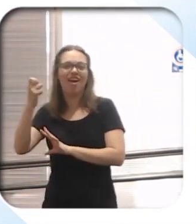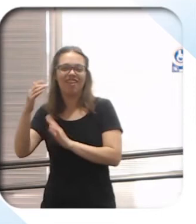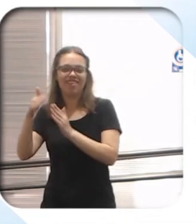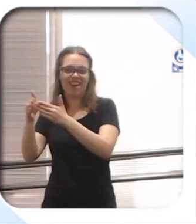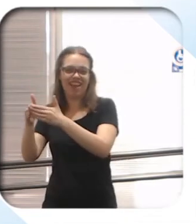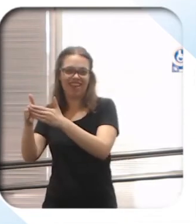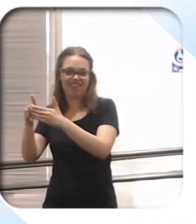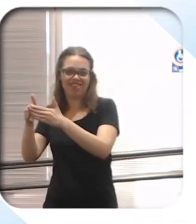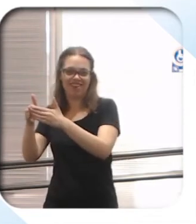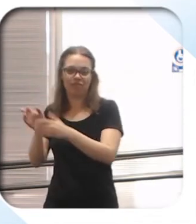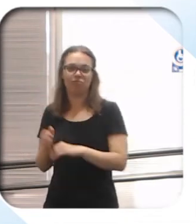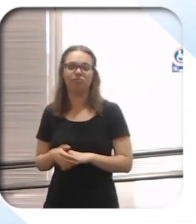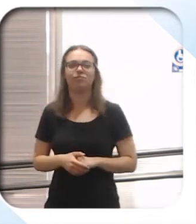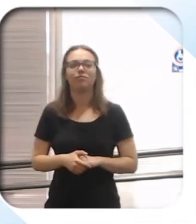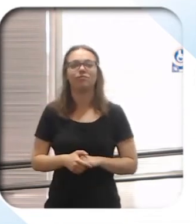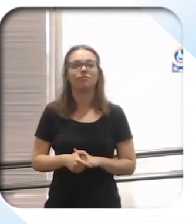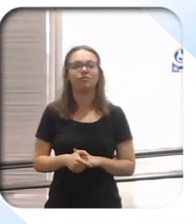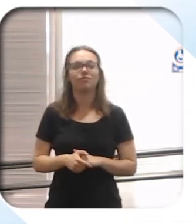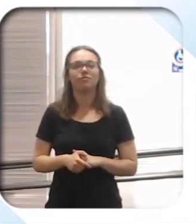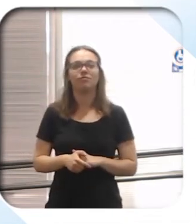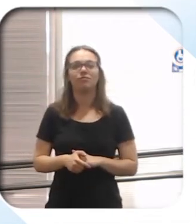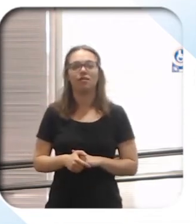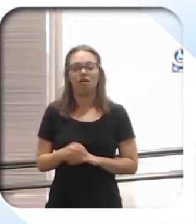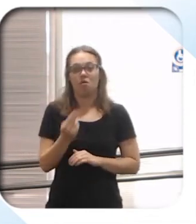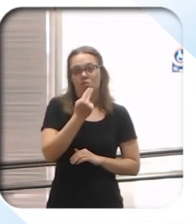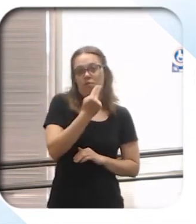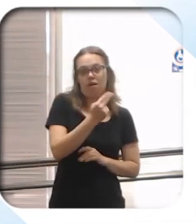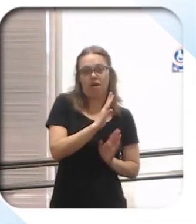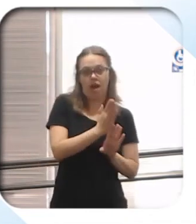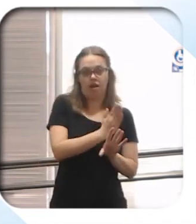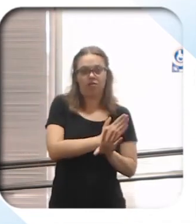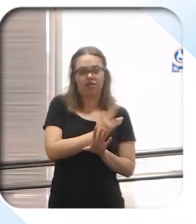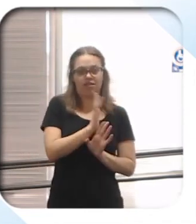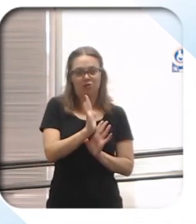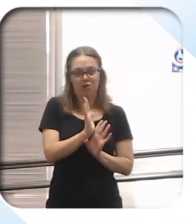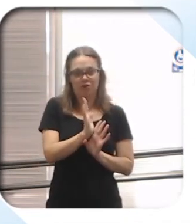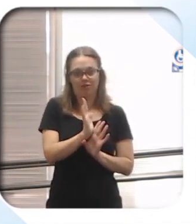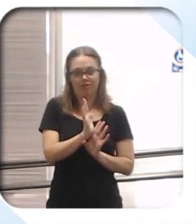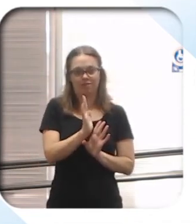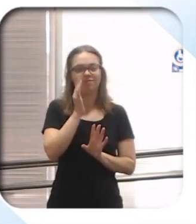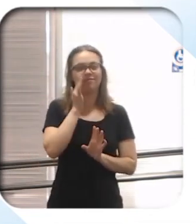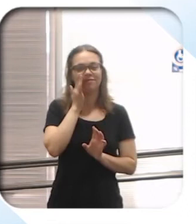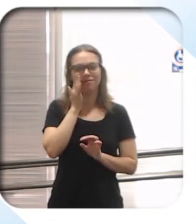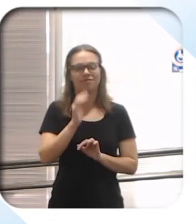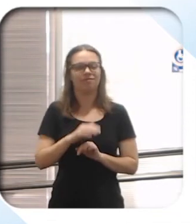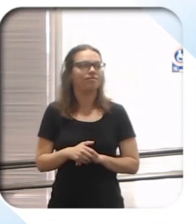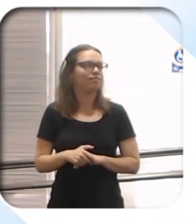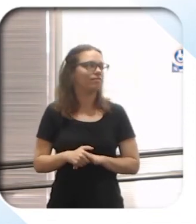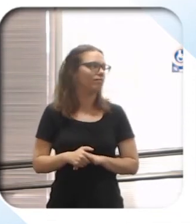del Crena de Ser, previa a autorizaciones de todo el staff aquí.